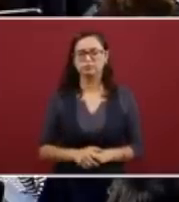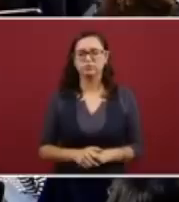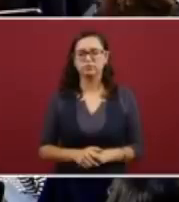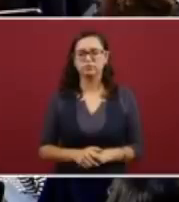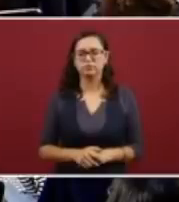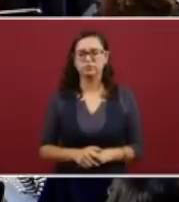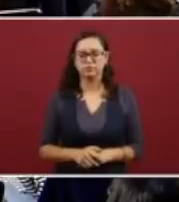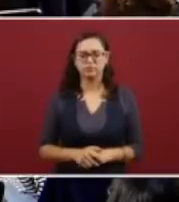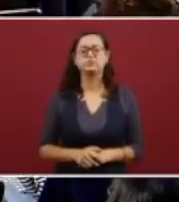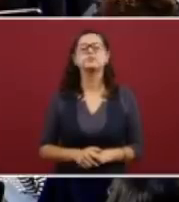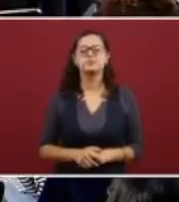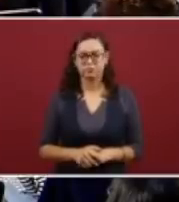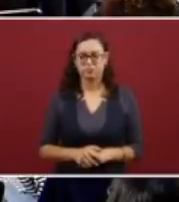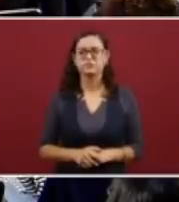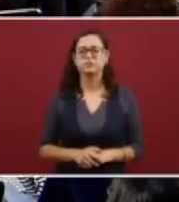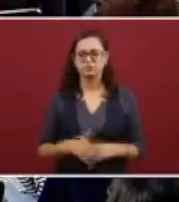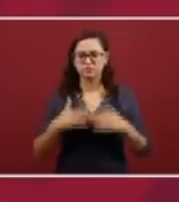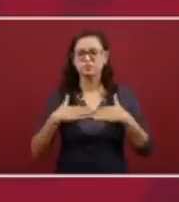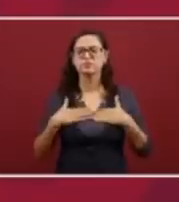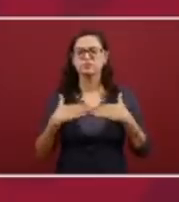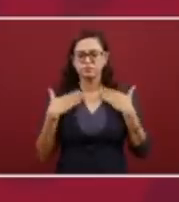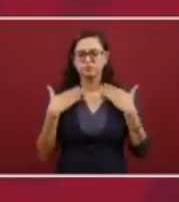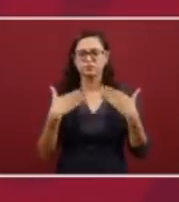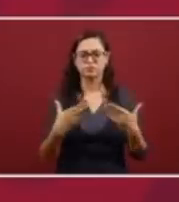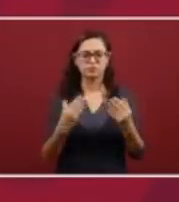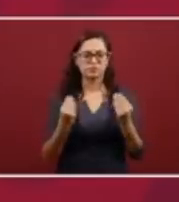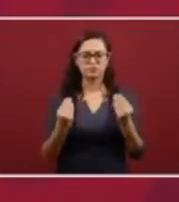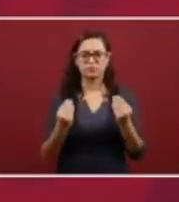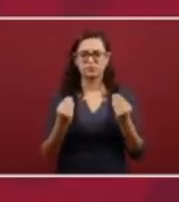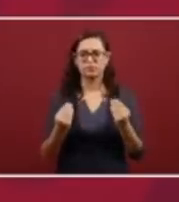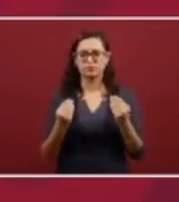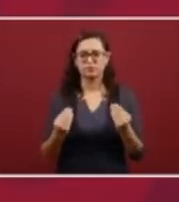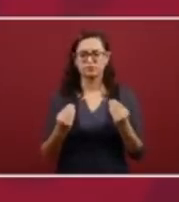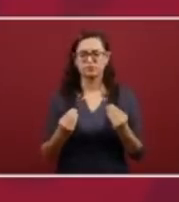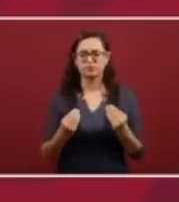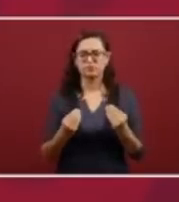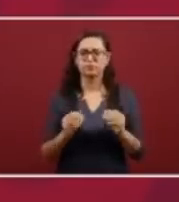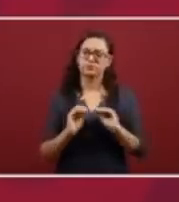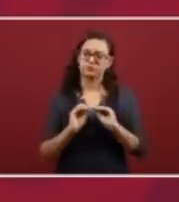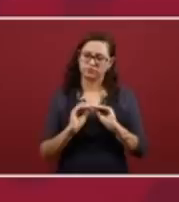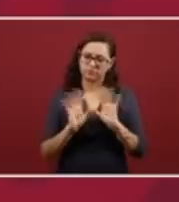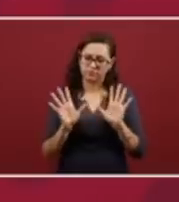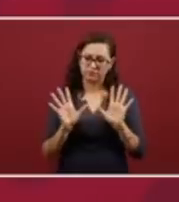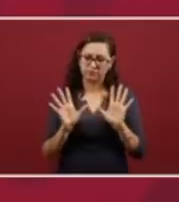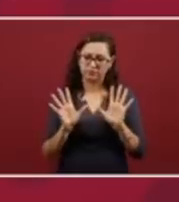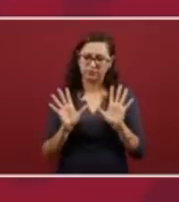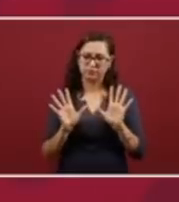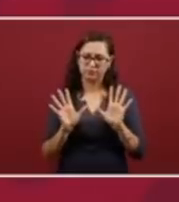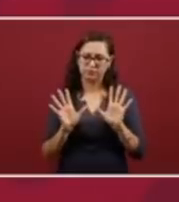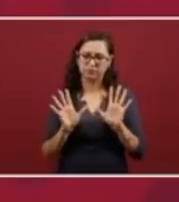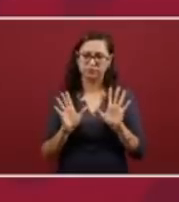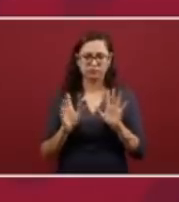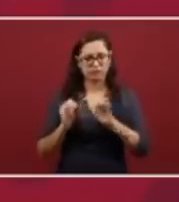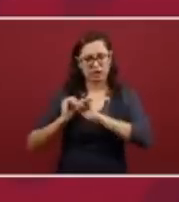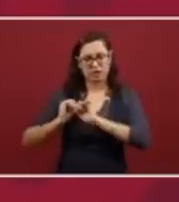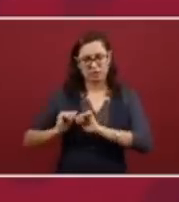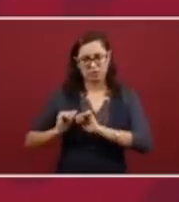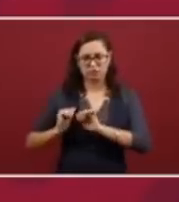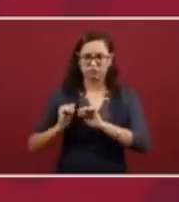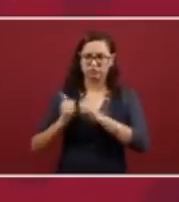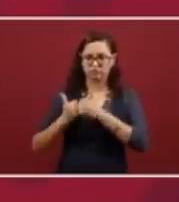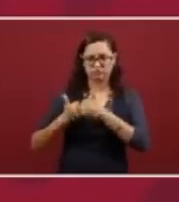si confío mucho en él confío mucho que claro somos poderes